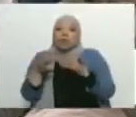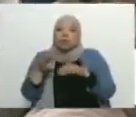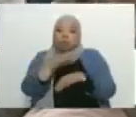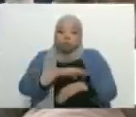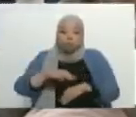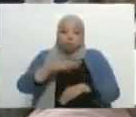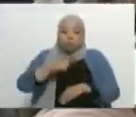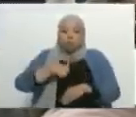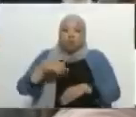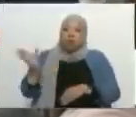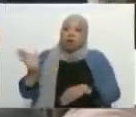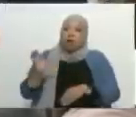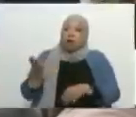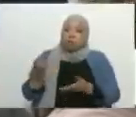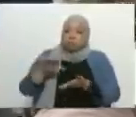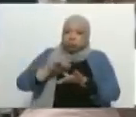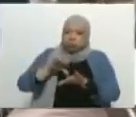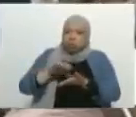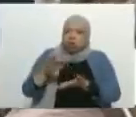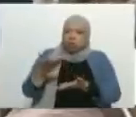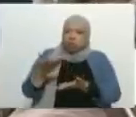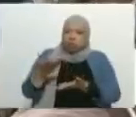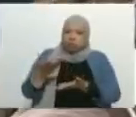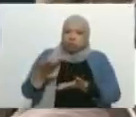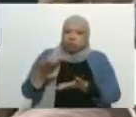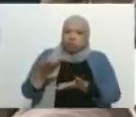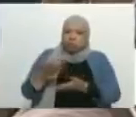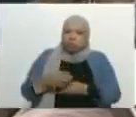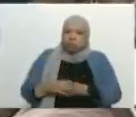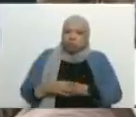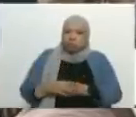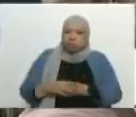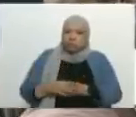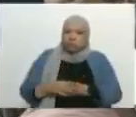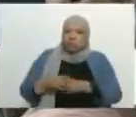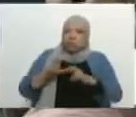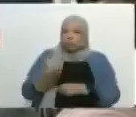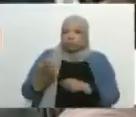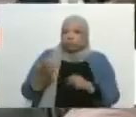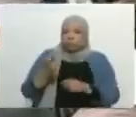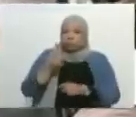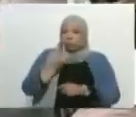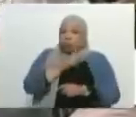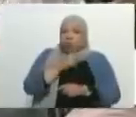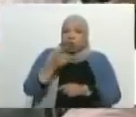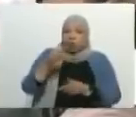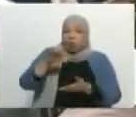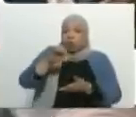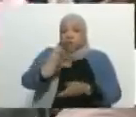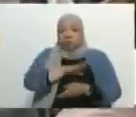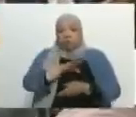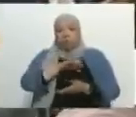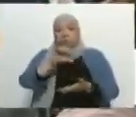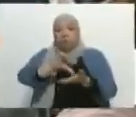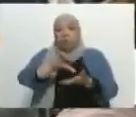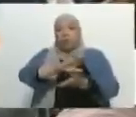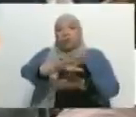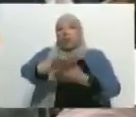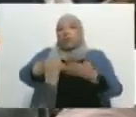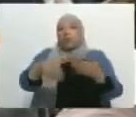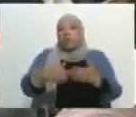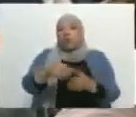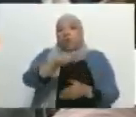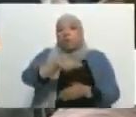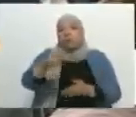Ciudad. Déjeme decirle a ese señor, que le queda también grande ese término, no sé cómo tu ciudad. Esta es la ciudad de